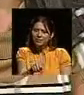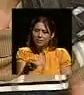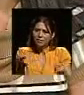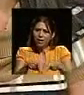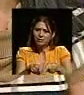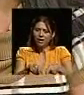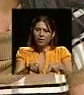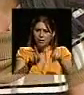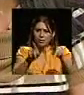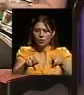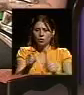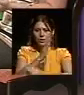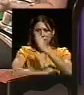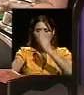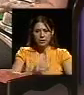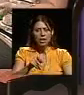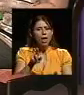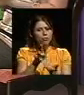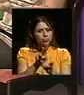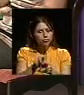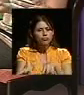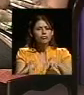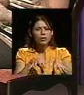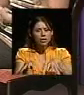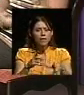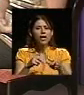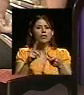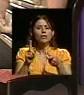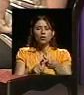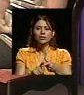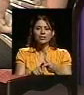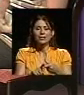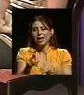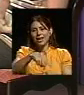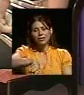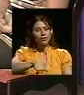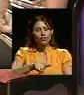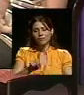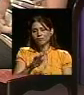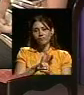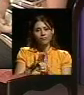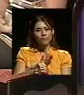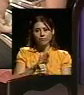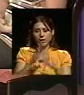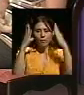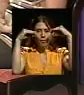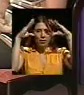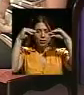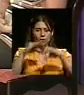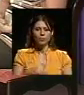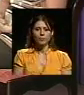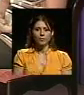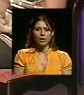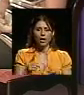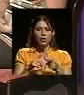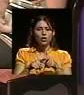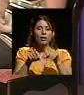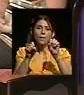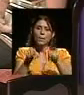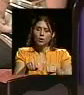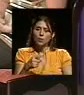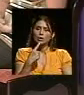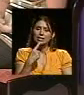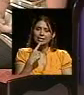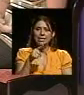discapacidad que es sexualmente activa, entonces lo que pasa es que no se les da la información requerida. Viviana, entonces podríamos decir con certeza o